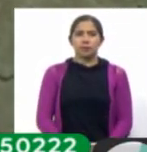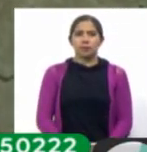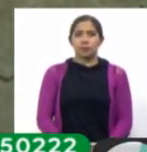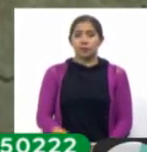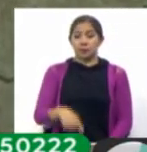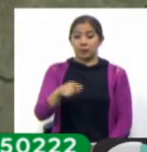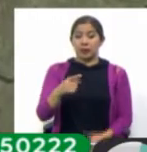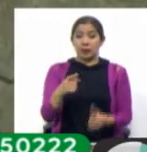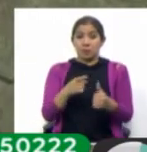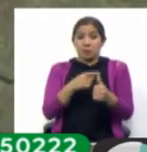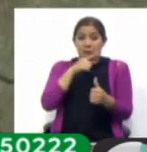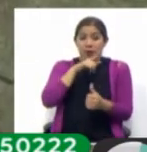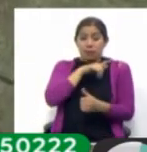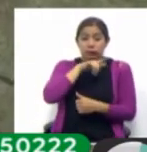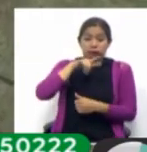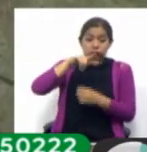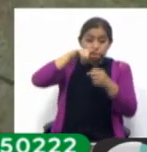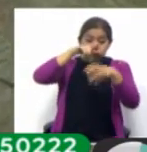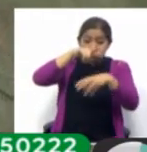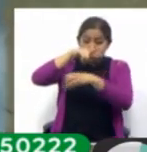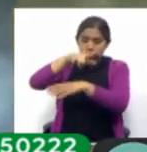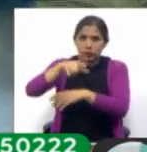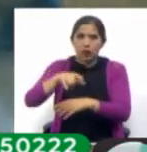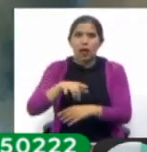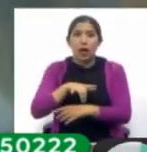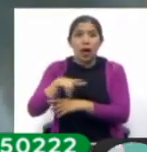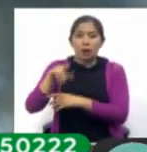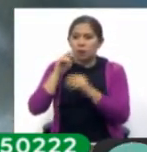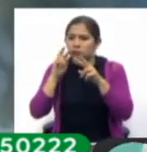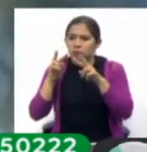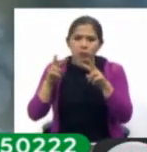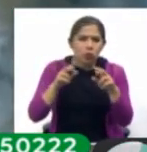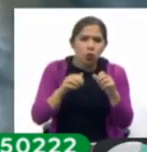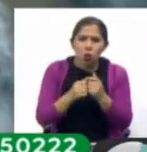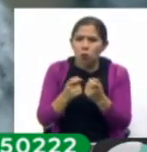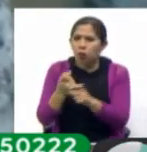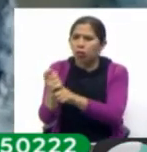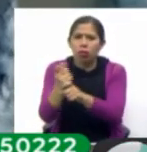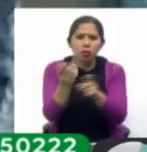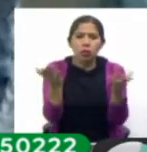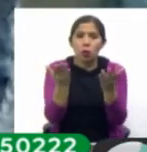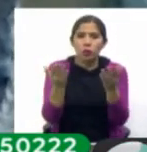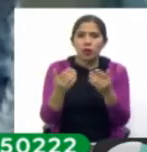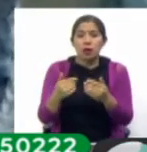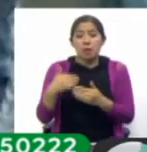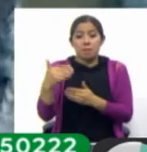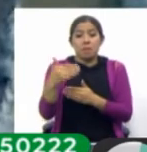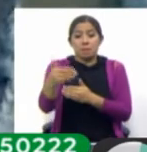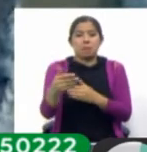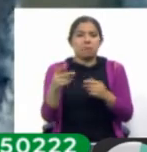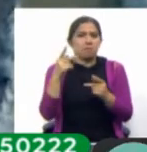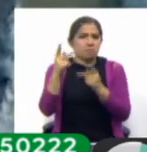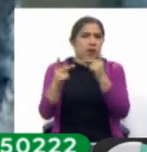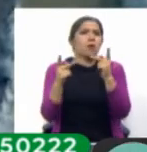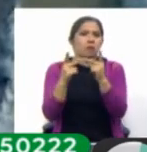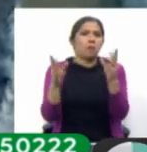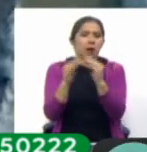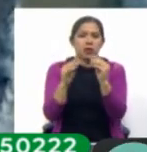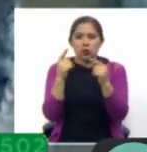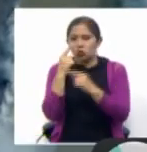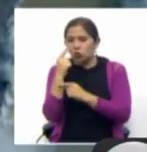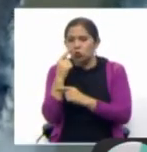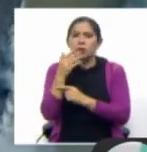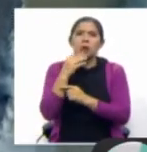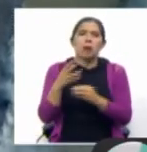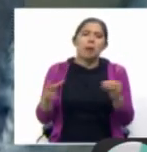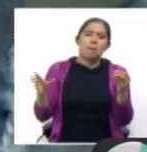Esta primera operación sirvió de reconocimiento del área afectada. Se espera que en las próximas horas se perfeccione el conocimiento del territorio y